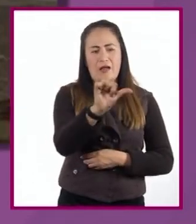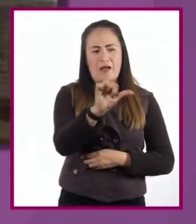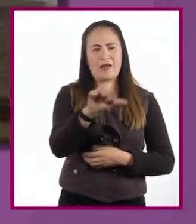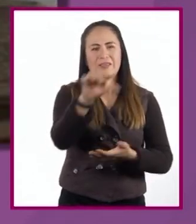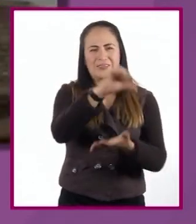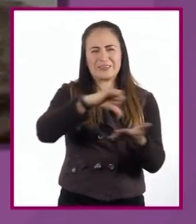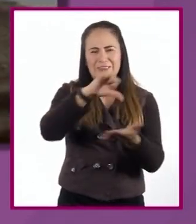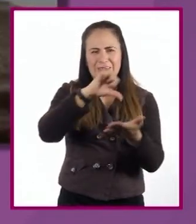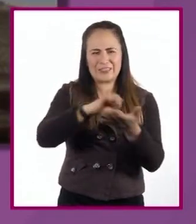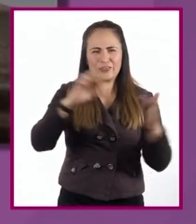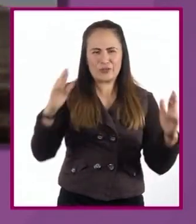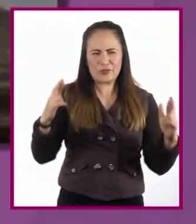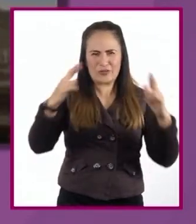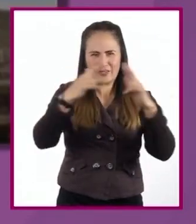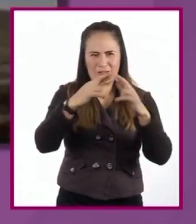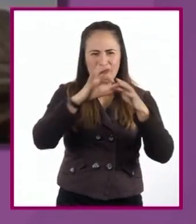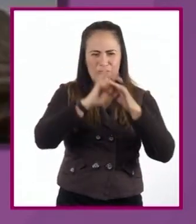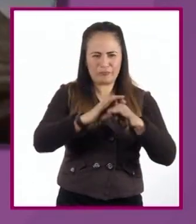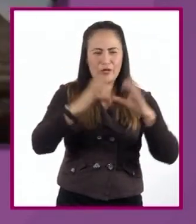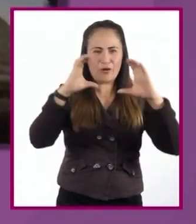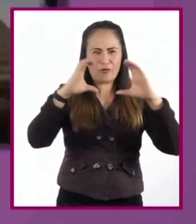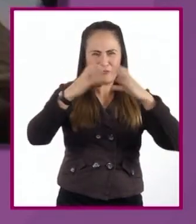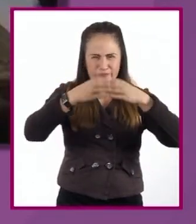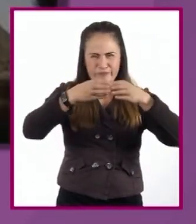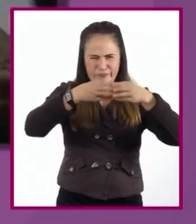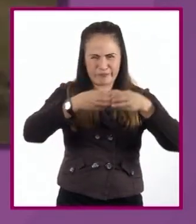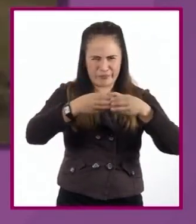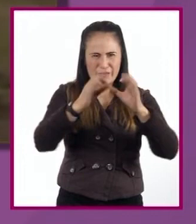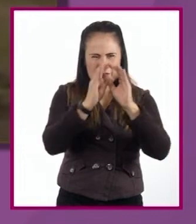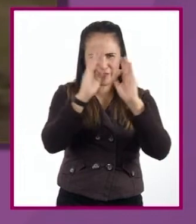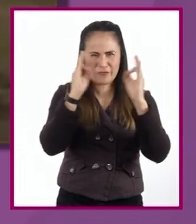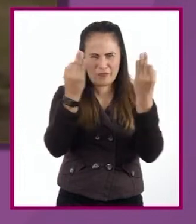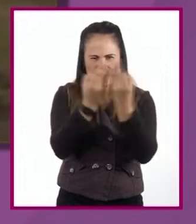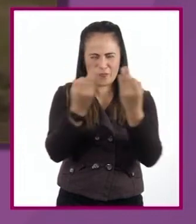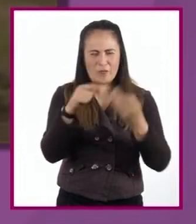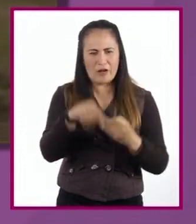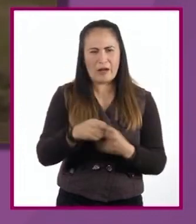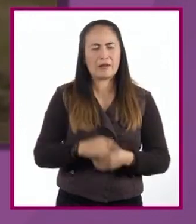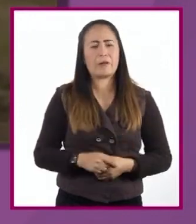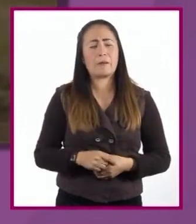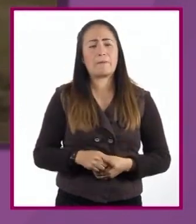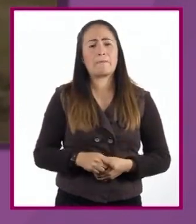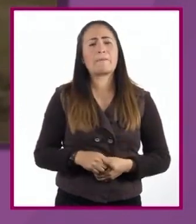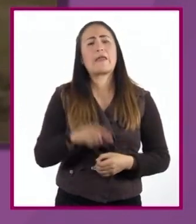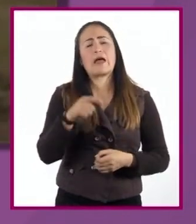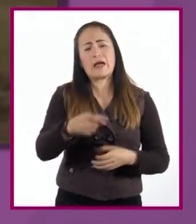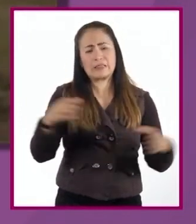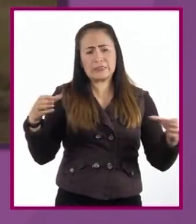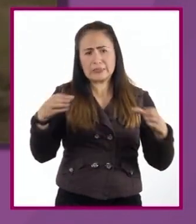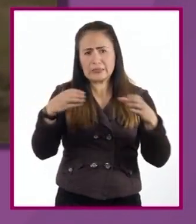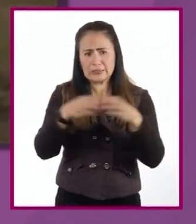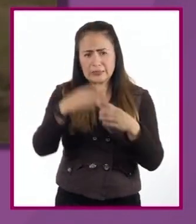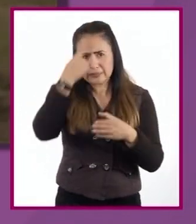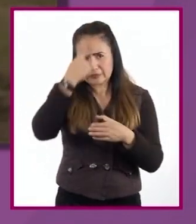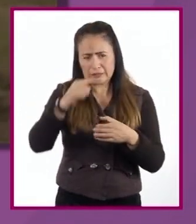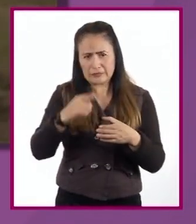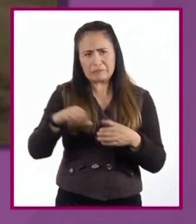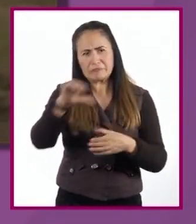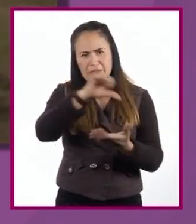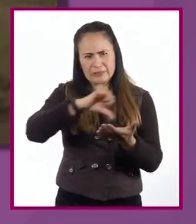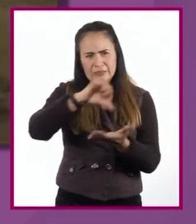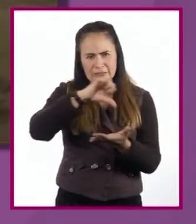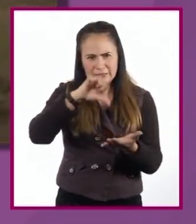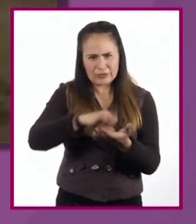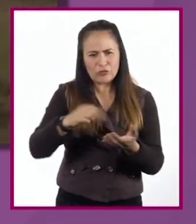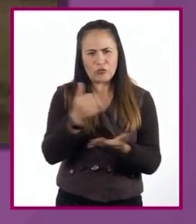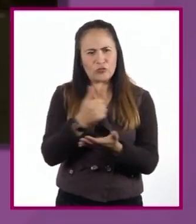ceremonial básico con el gran basamento. Pero este va a ser el primer concepto de centro monumental, de ciudad monumental,